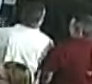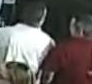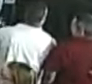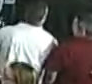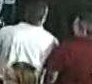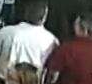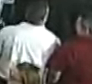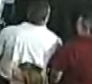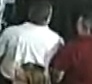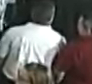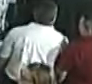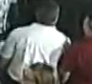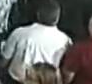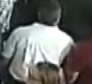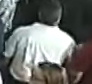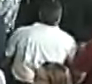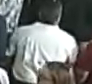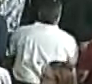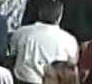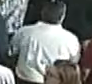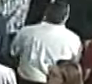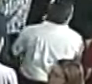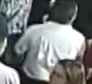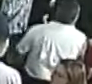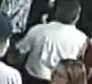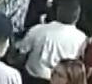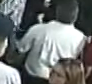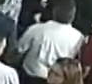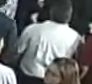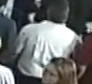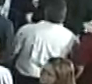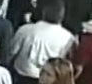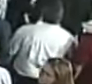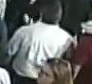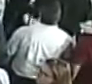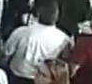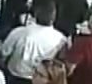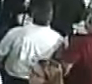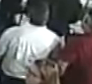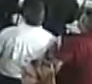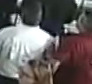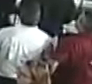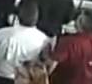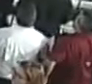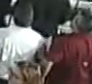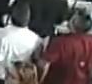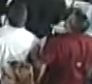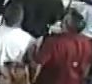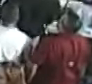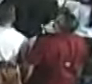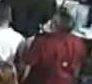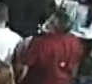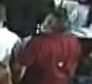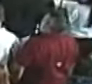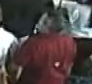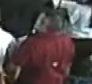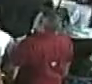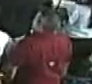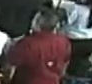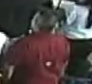su apoyo total, contundente, a lo que es la recuperación de la Guayana Esequiba, esto en más